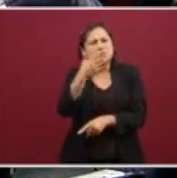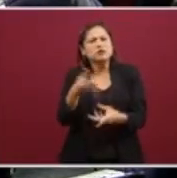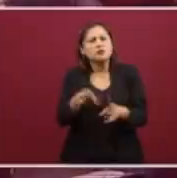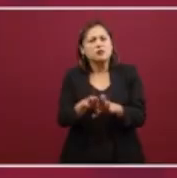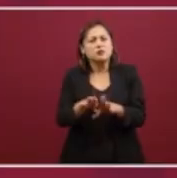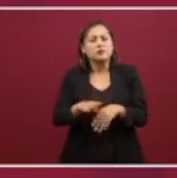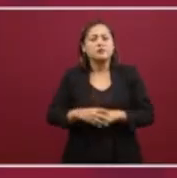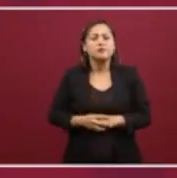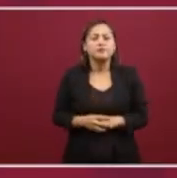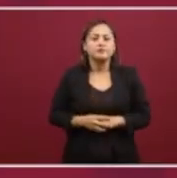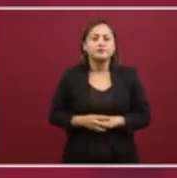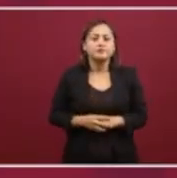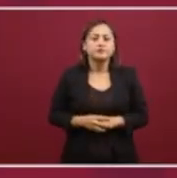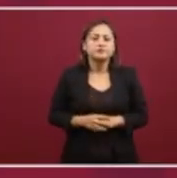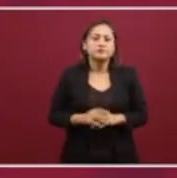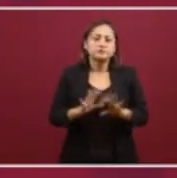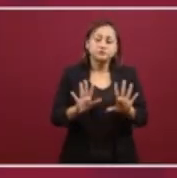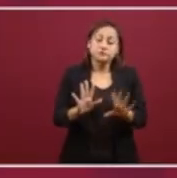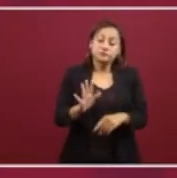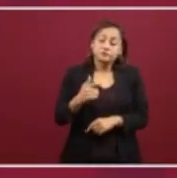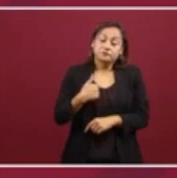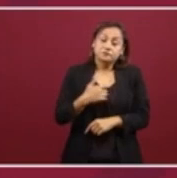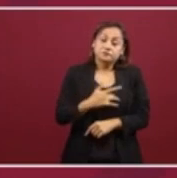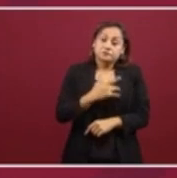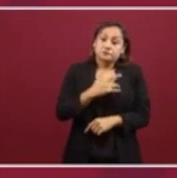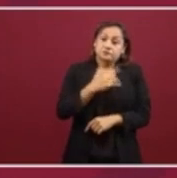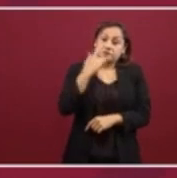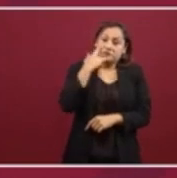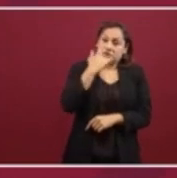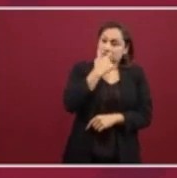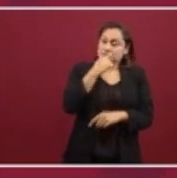que está bien la economía.